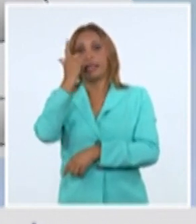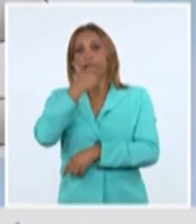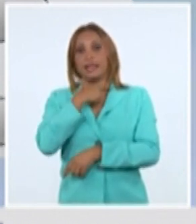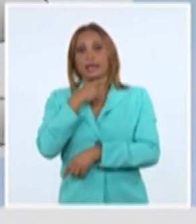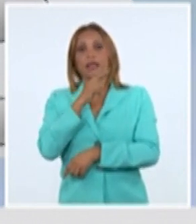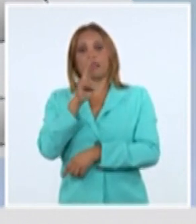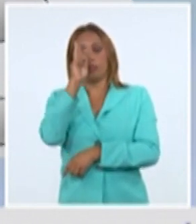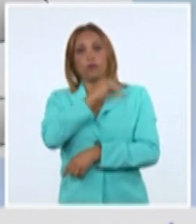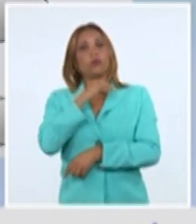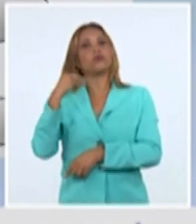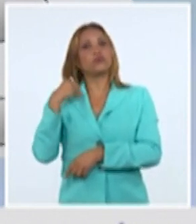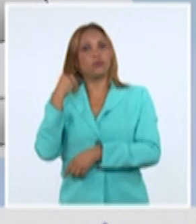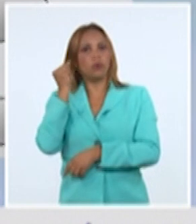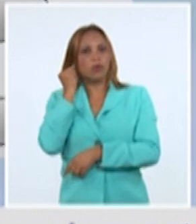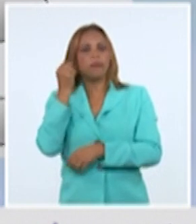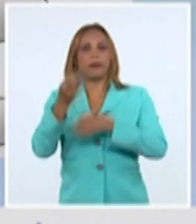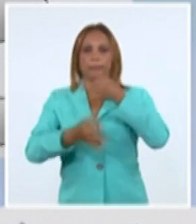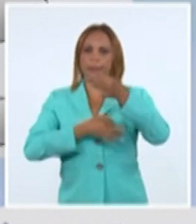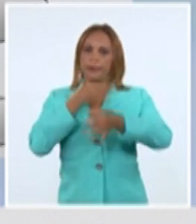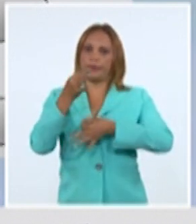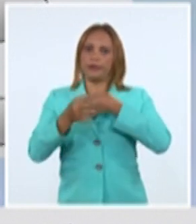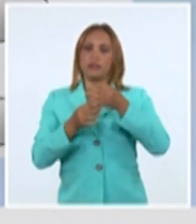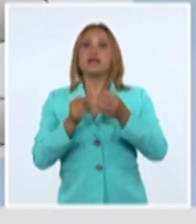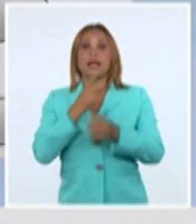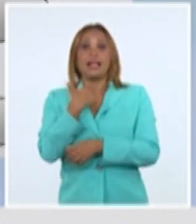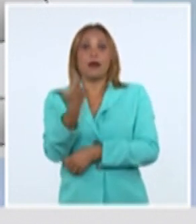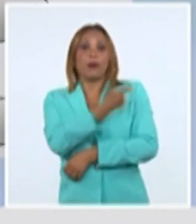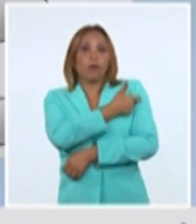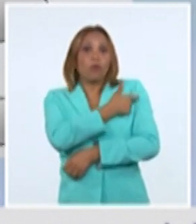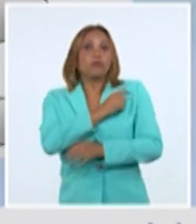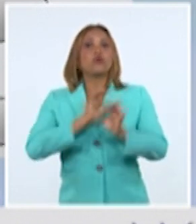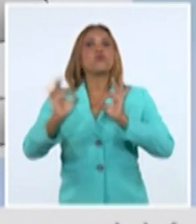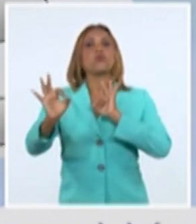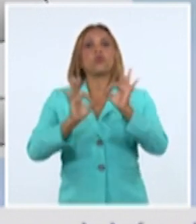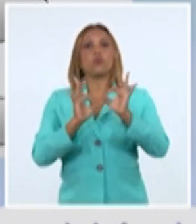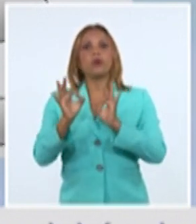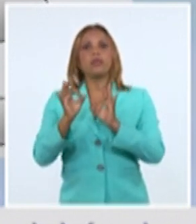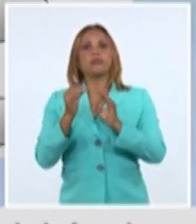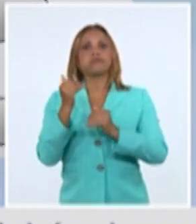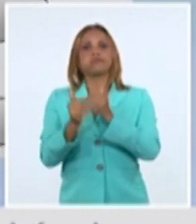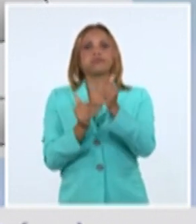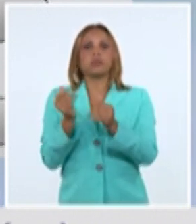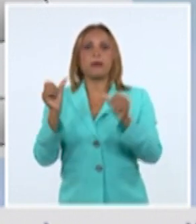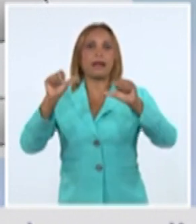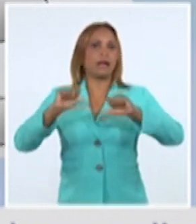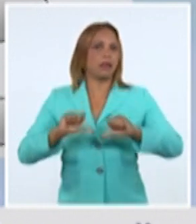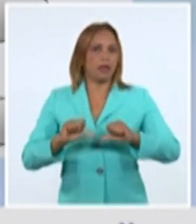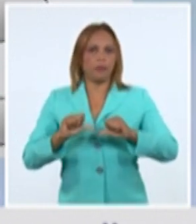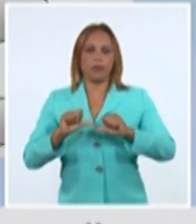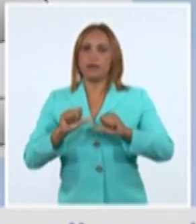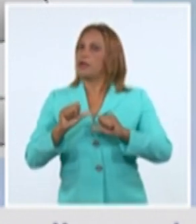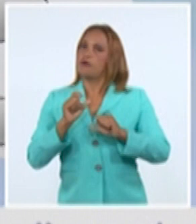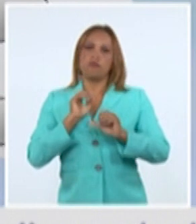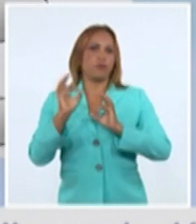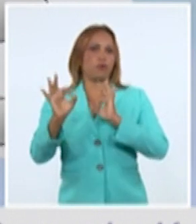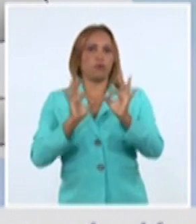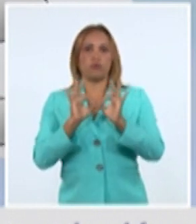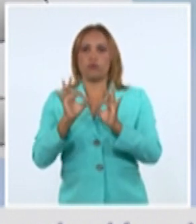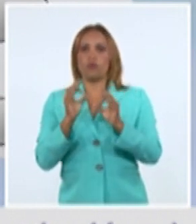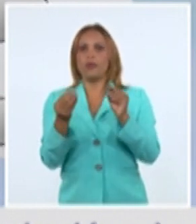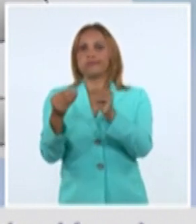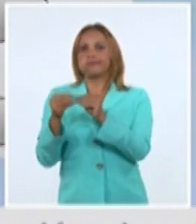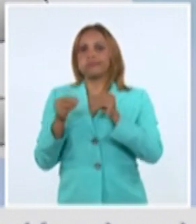momento, la vacunación protege de una evolución desfavorable, no protege de que te